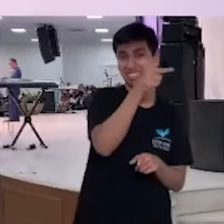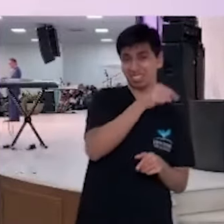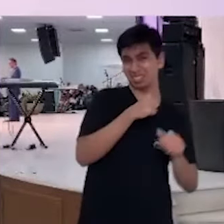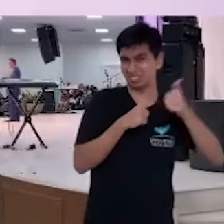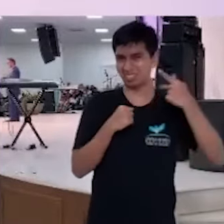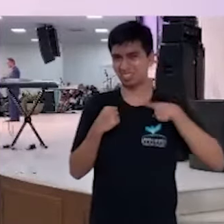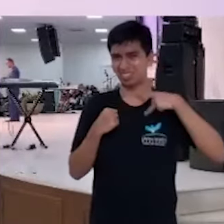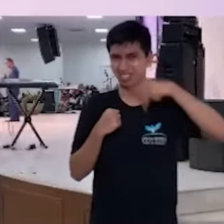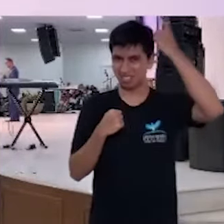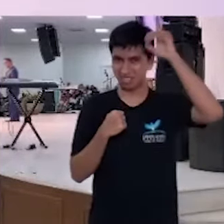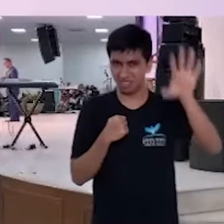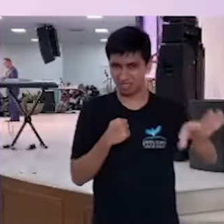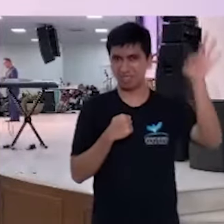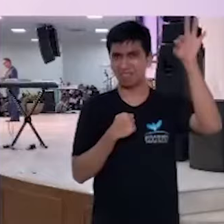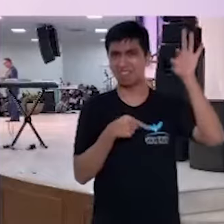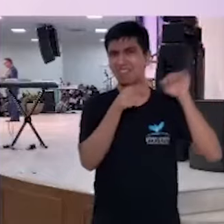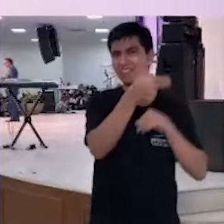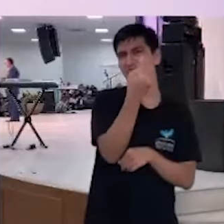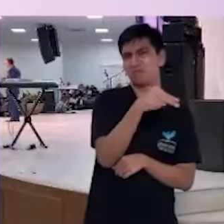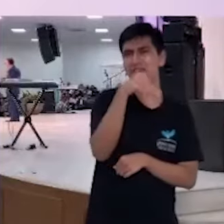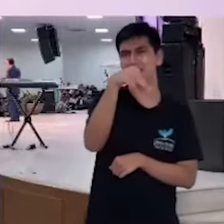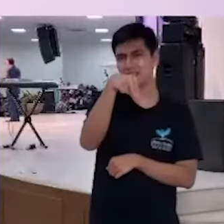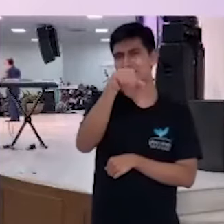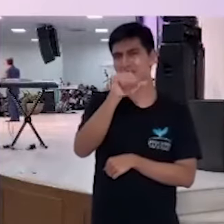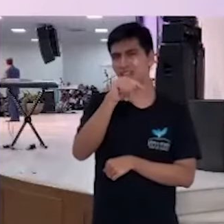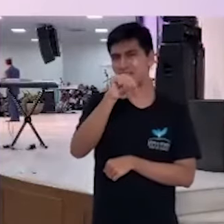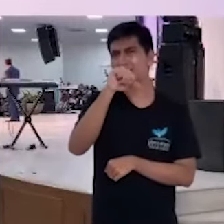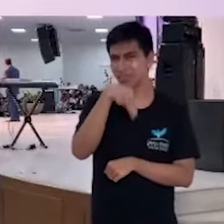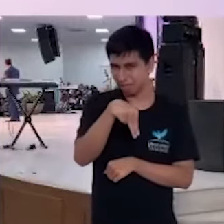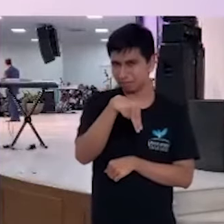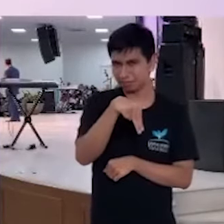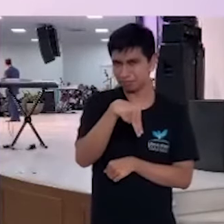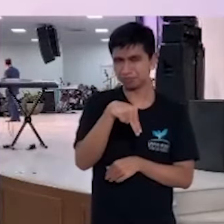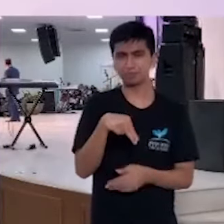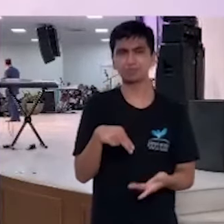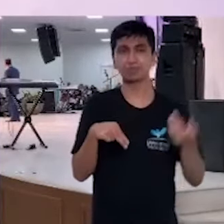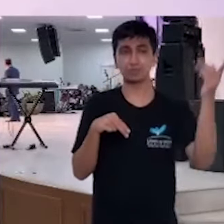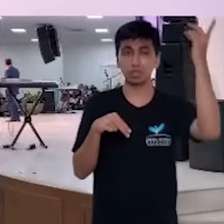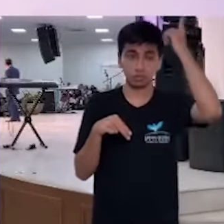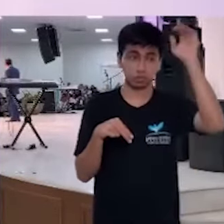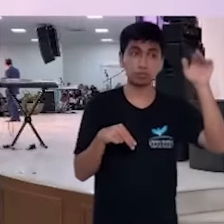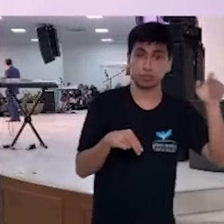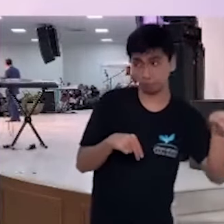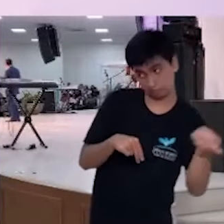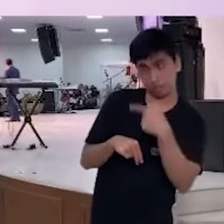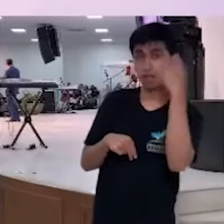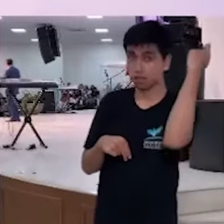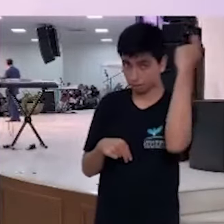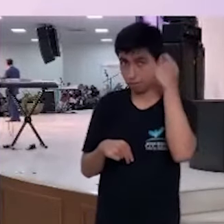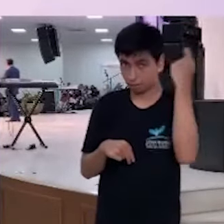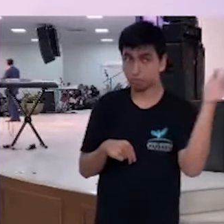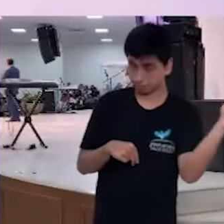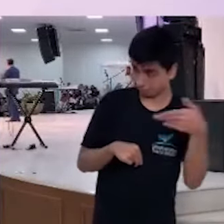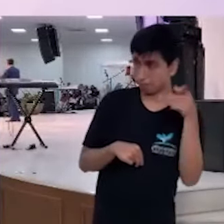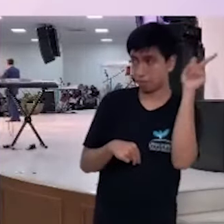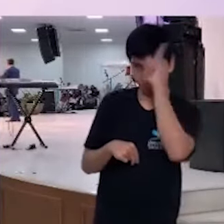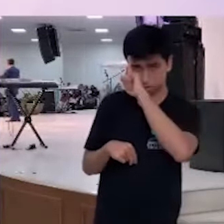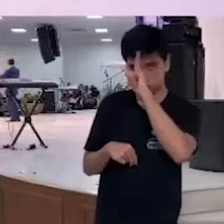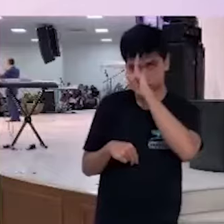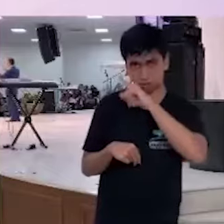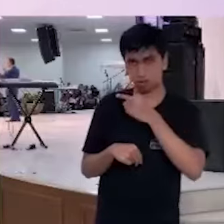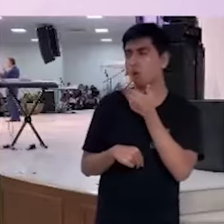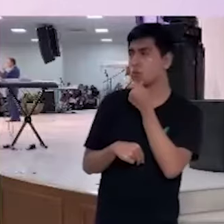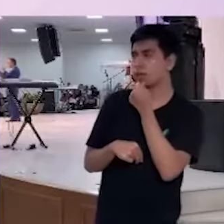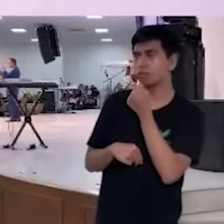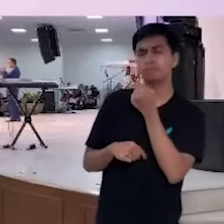pecado. Natán fue a él y le contó la historia de la ovejita, ¿se acuerdan? Y David se enoja y dice, ¡ay, ese hombre es